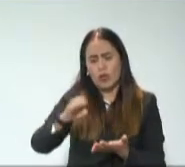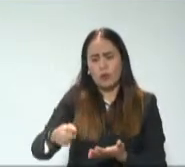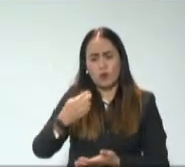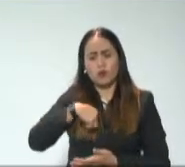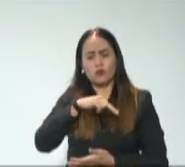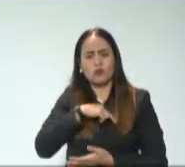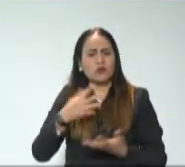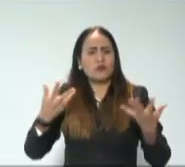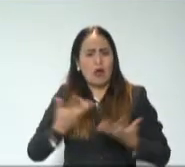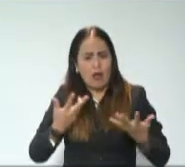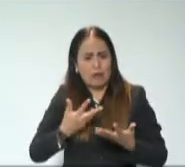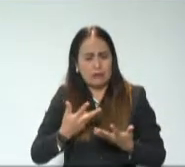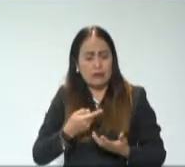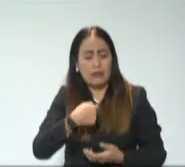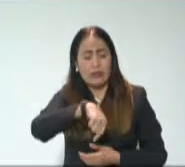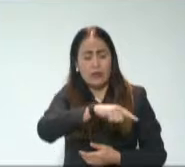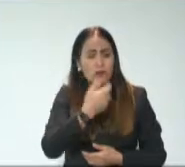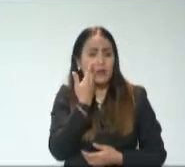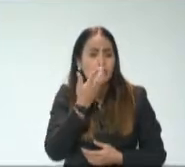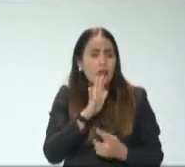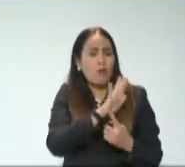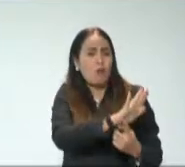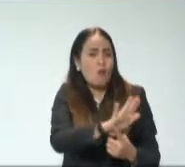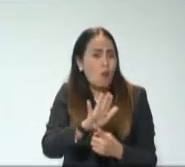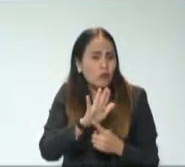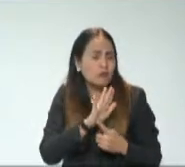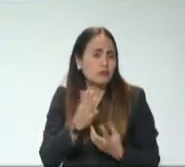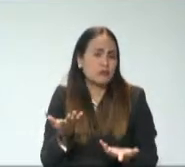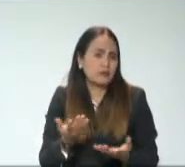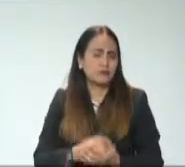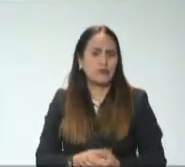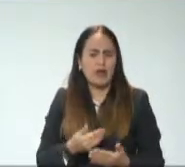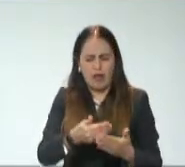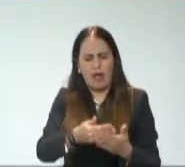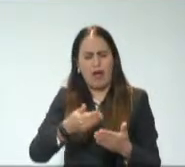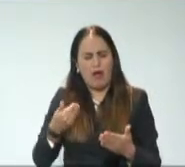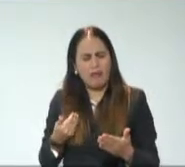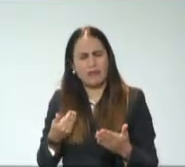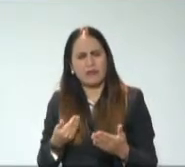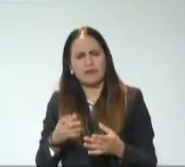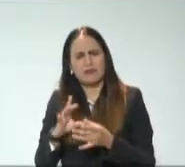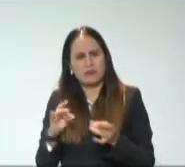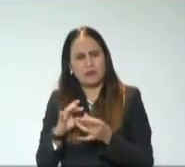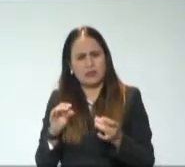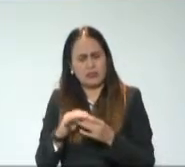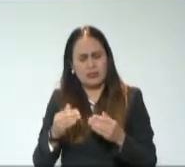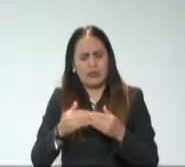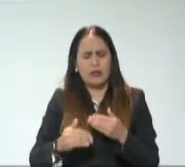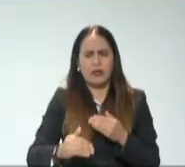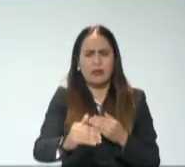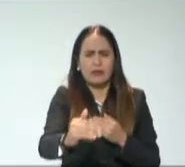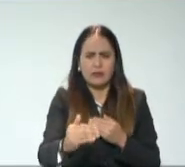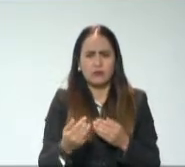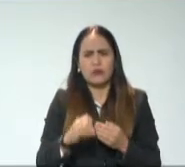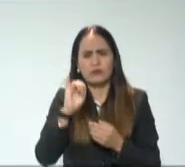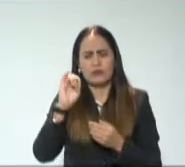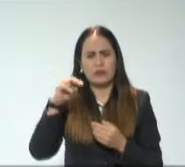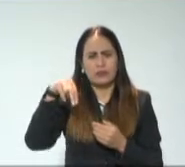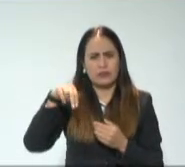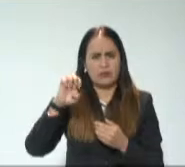haciendo eh Por qué platico todo esto antes de ver cuál ha sido el papel de El